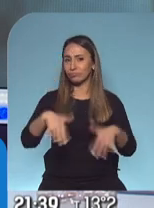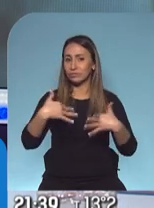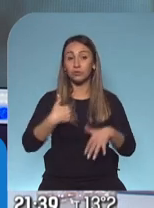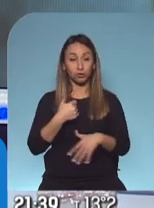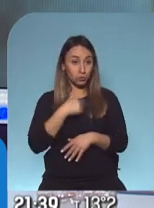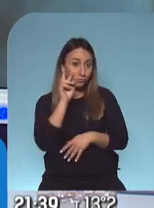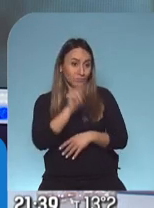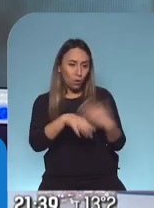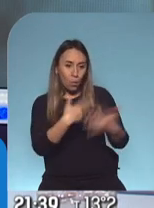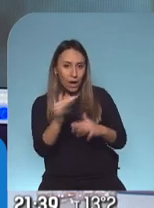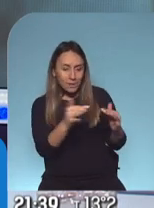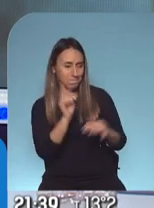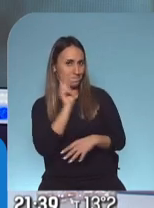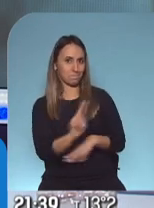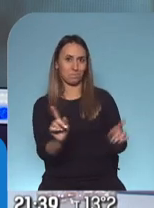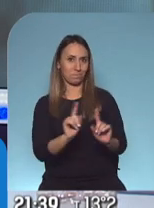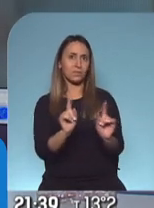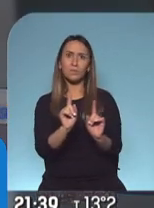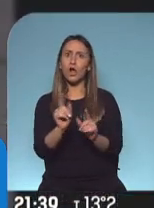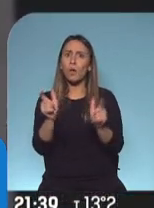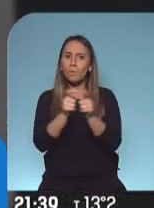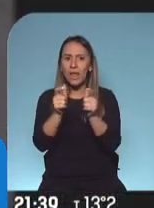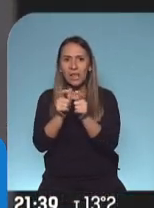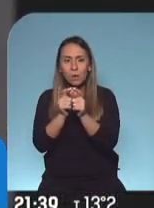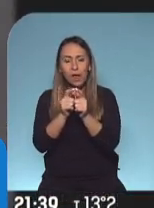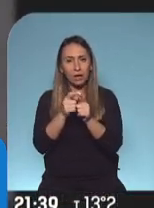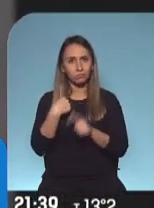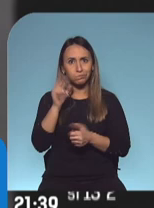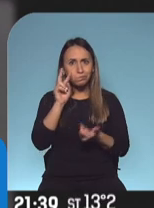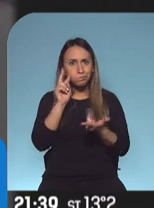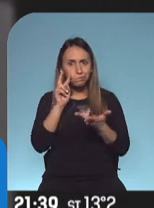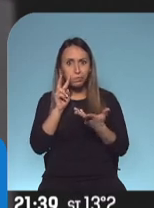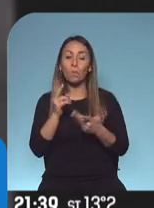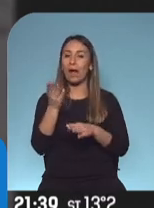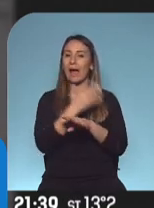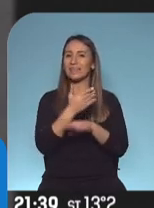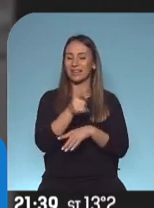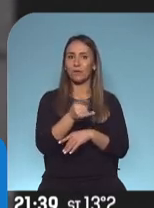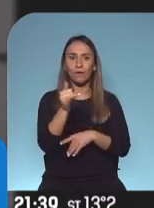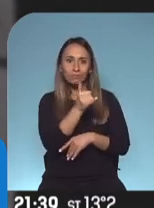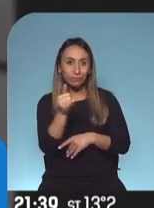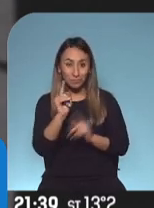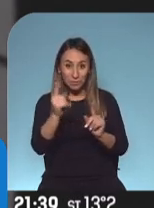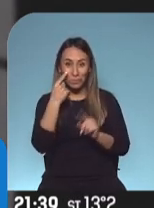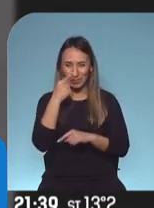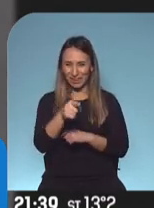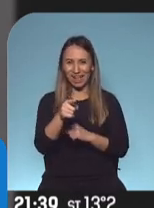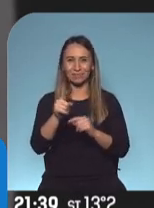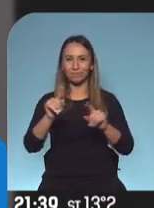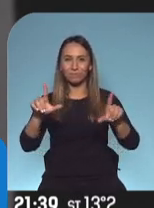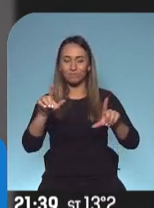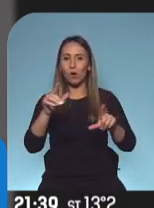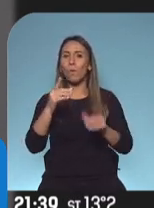jugar, pero vi bastantes películas, porque en ese momento se grababan de esa manera, que son estas. Mirá esto, qué